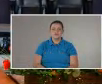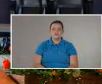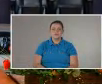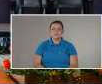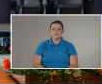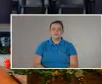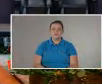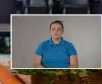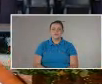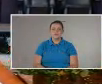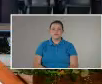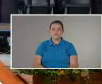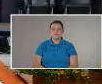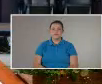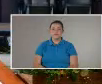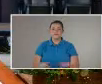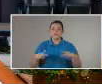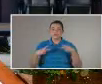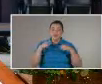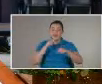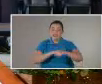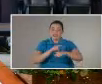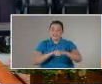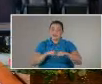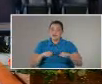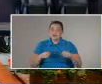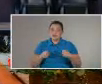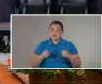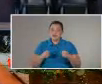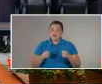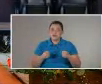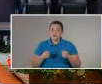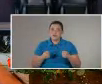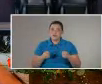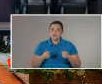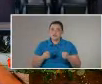Bueno, hay tiempo de hacer duelo entonces.